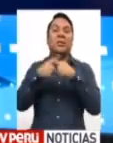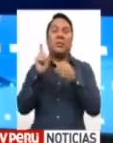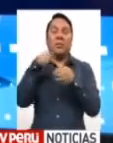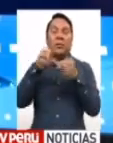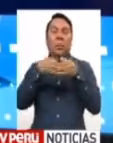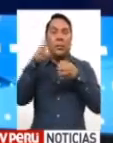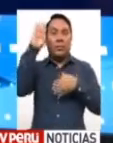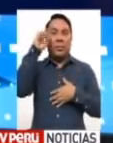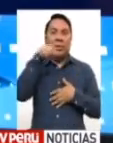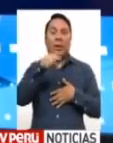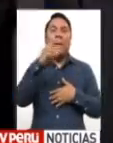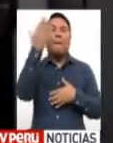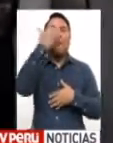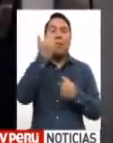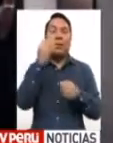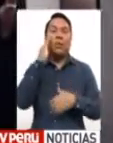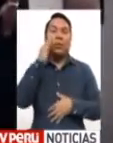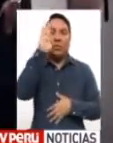de Madre de Dios.